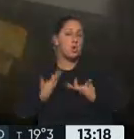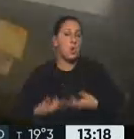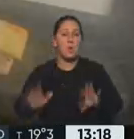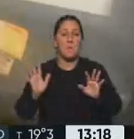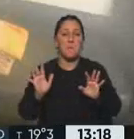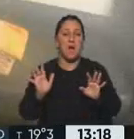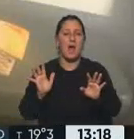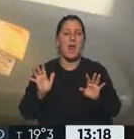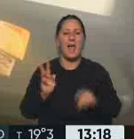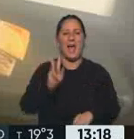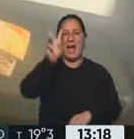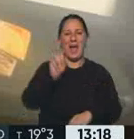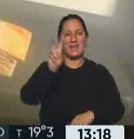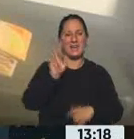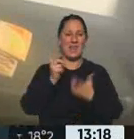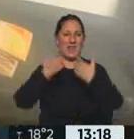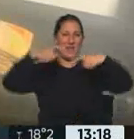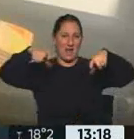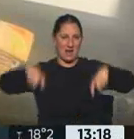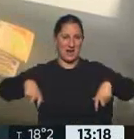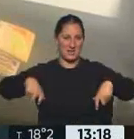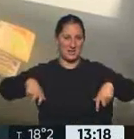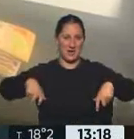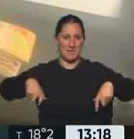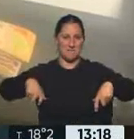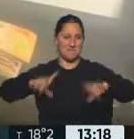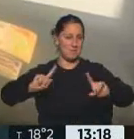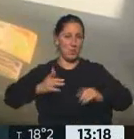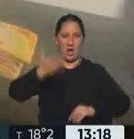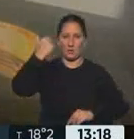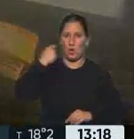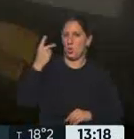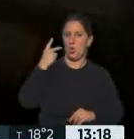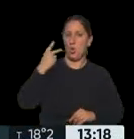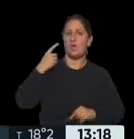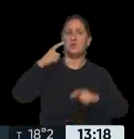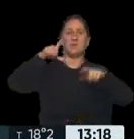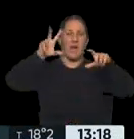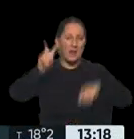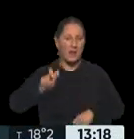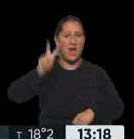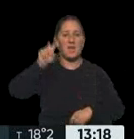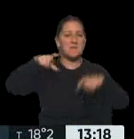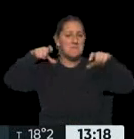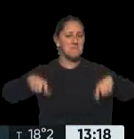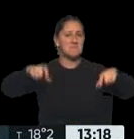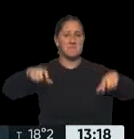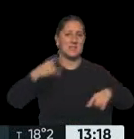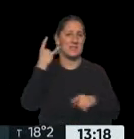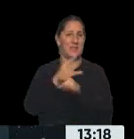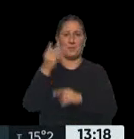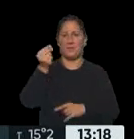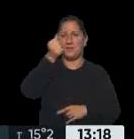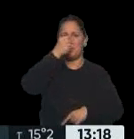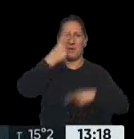este bajo un alquiler desde el predio como ya se había desarrollado dos meses anteriores y bueno cómo se desarrolla todos los fines de